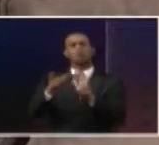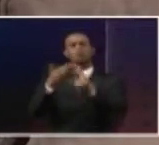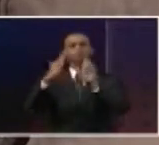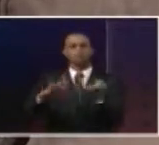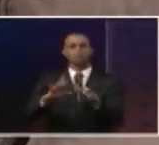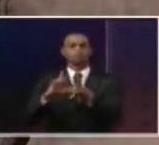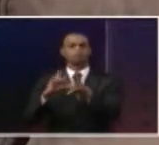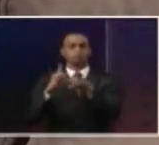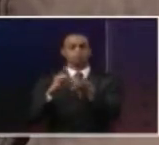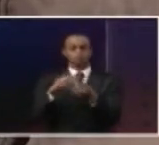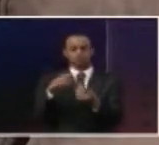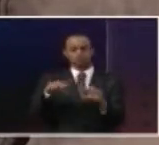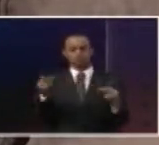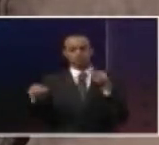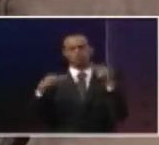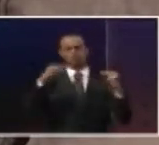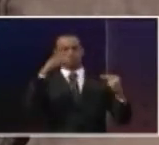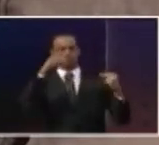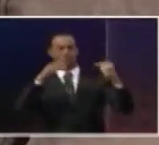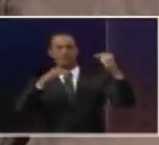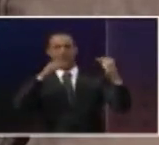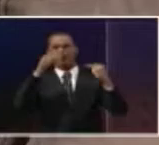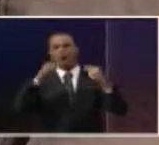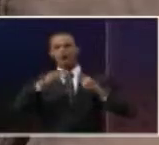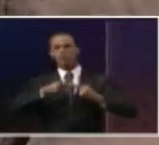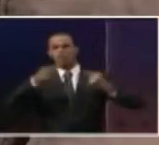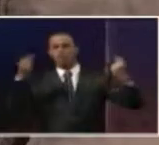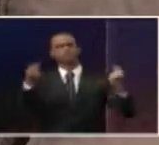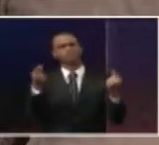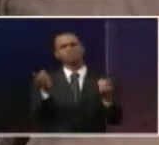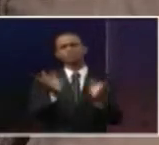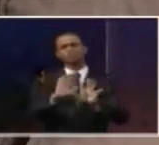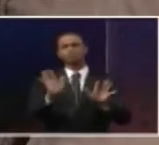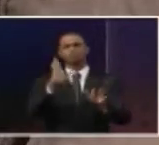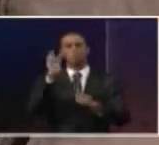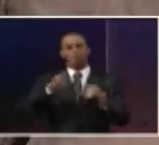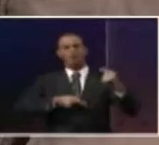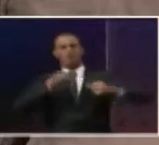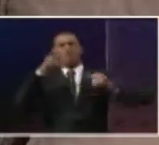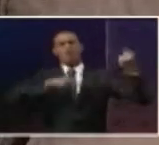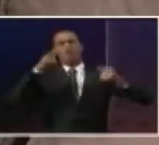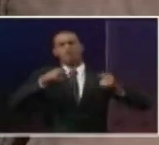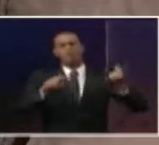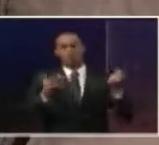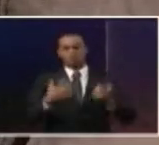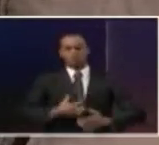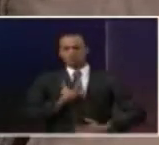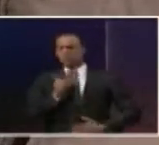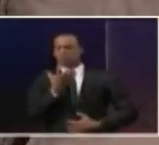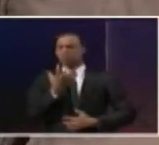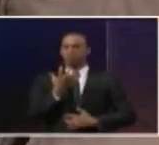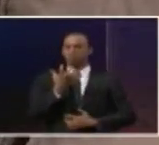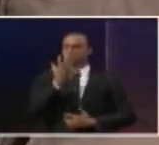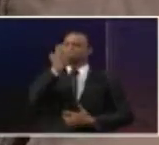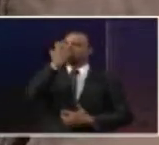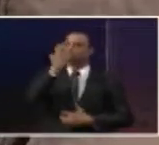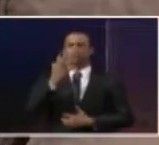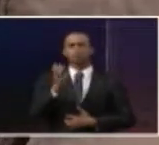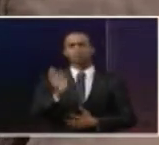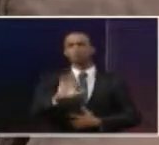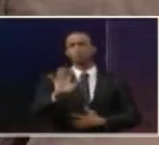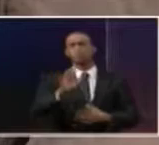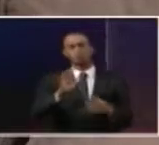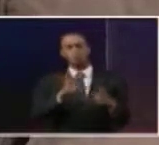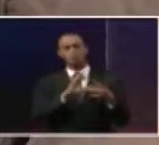que no se vea que hay una discordancia entre los dos, de que vamos a discutir, de que estamos incómodos, de que pues, la relación puede seguir